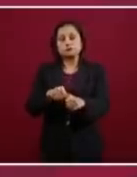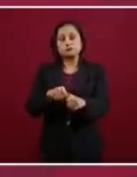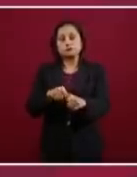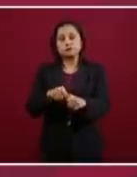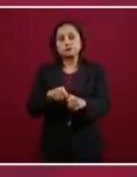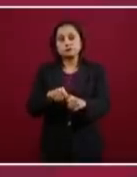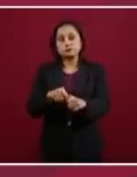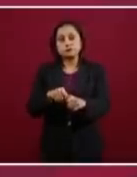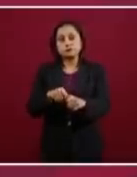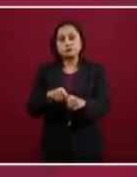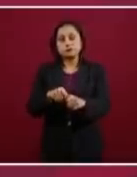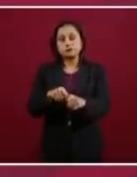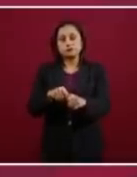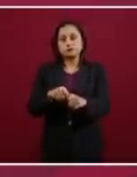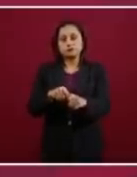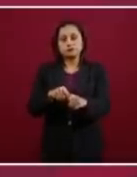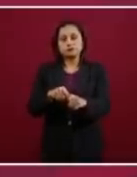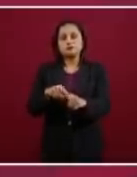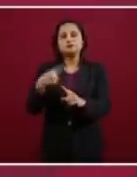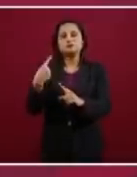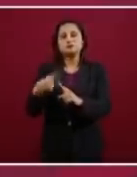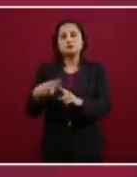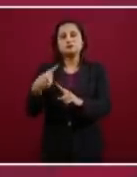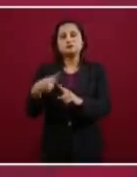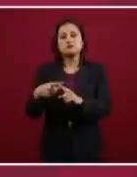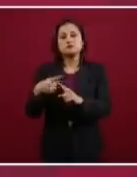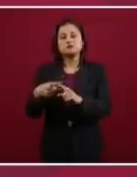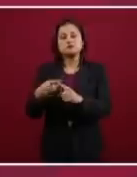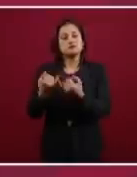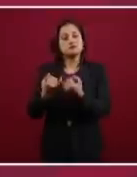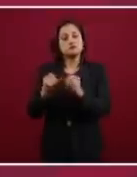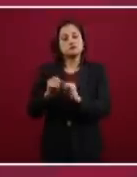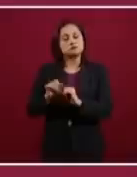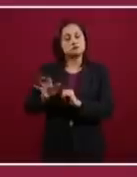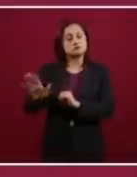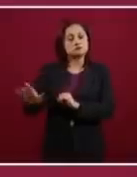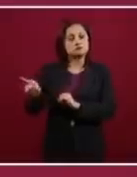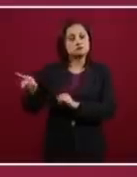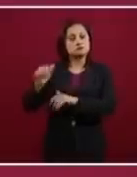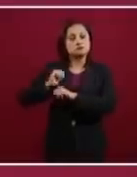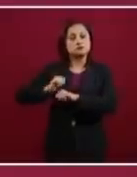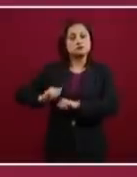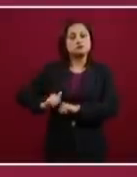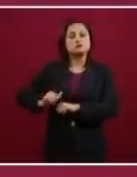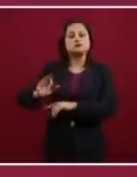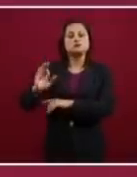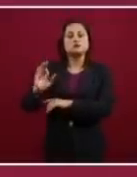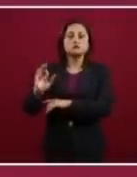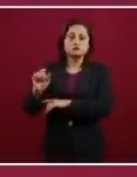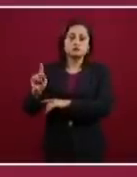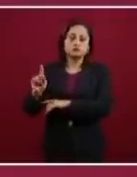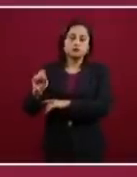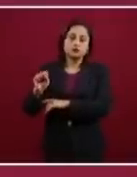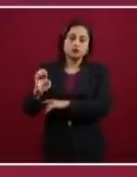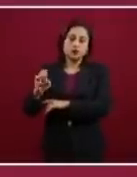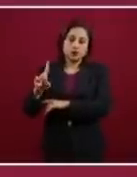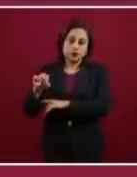con la independencia y la autonomía que tiene la escritora la defensa en este caso